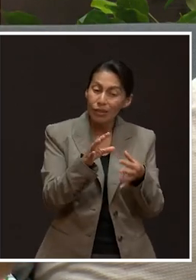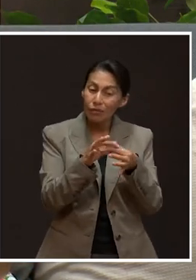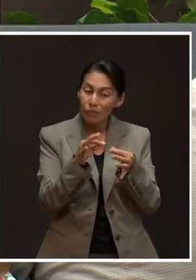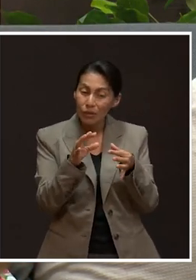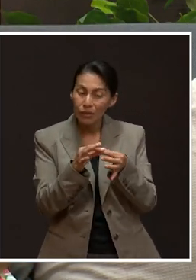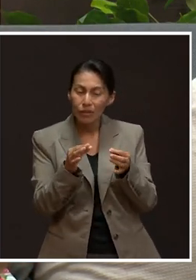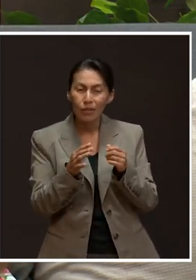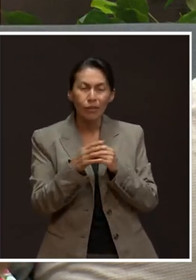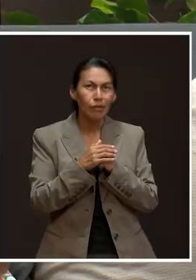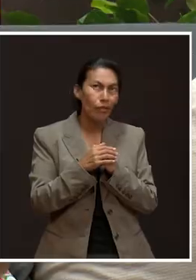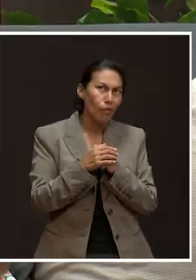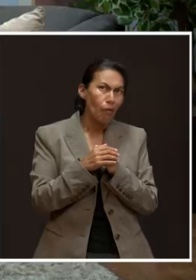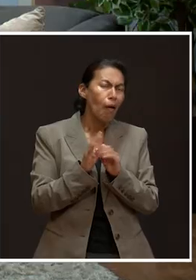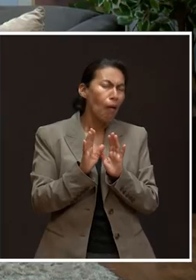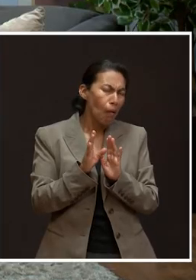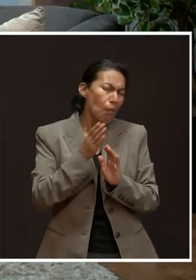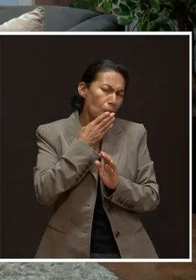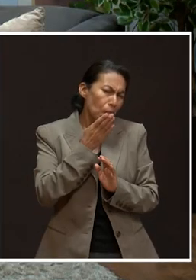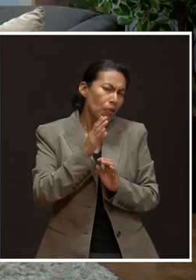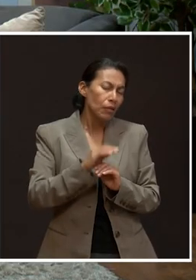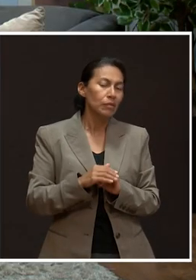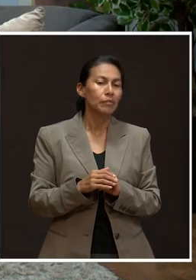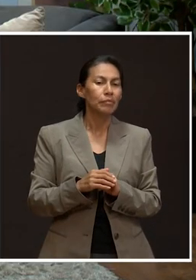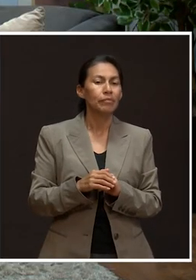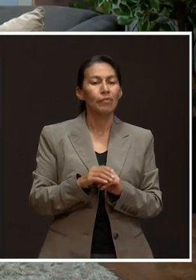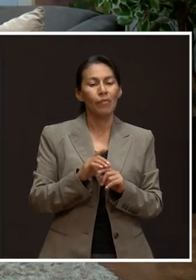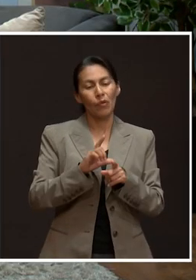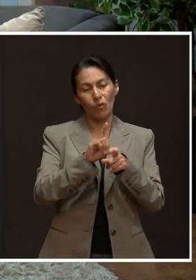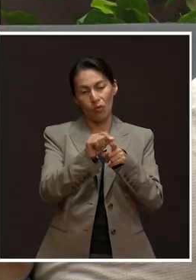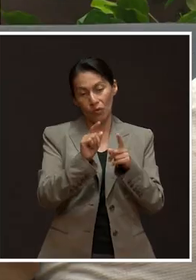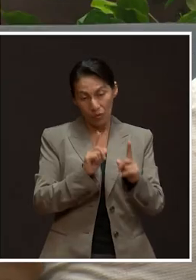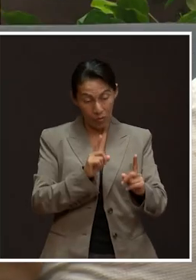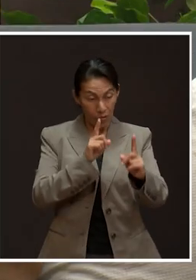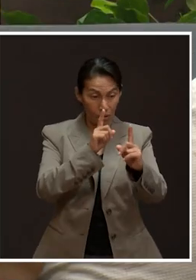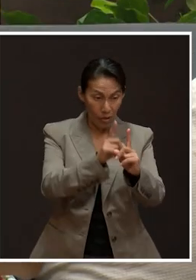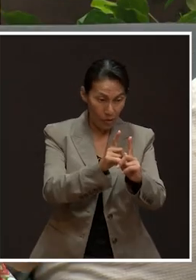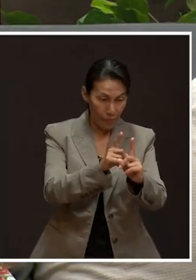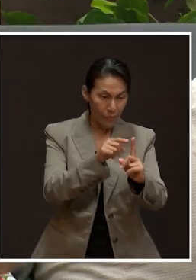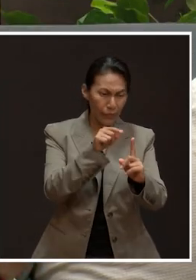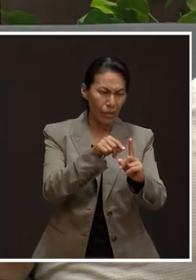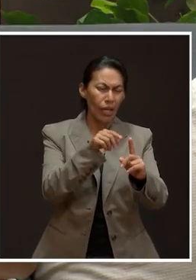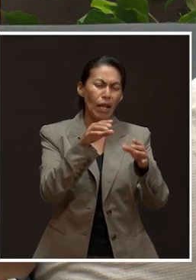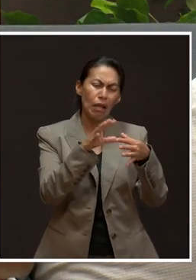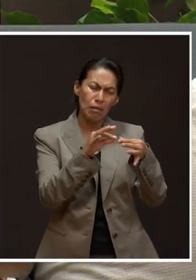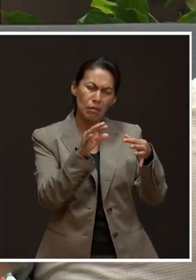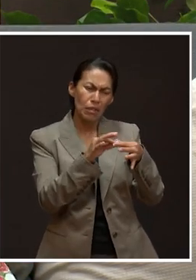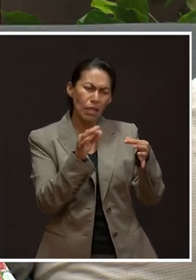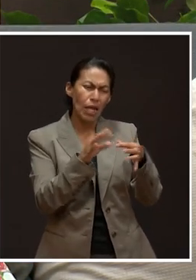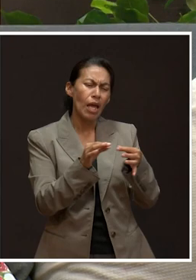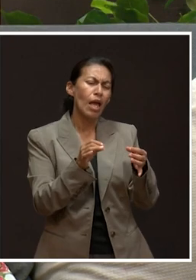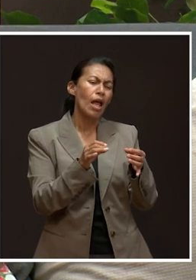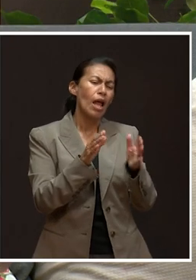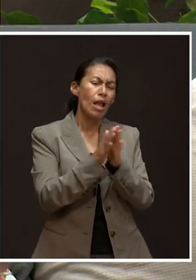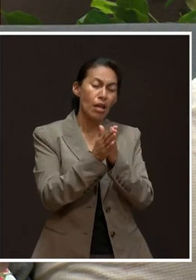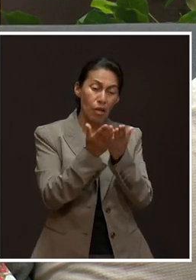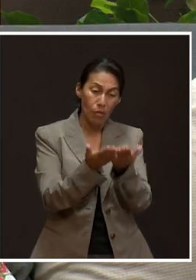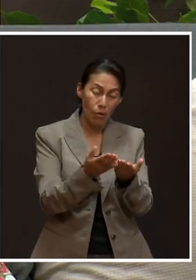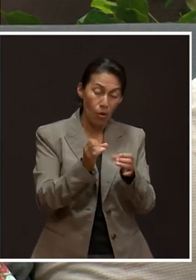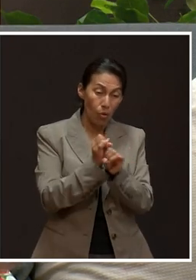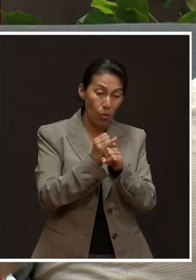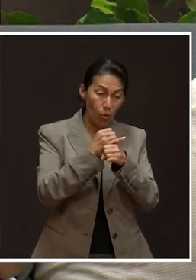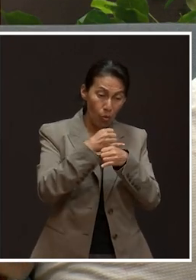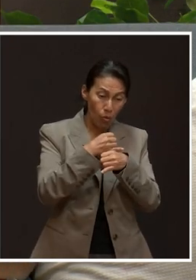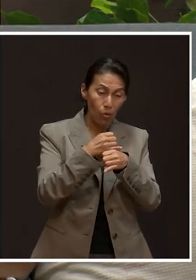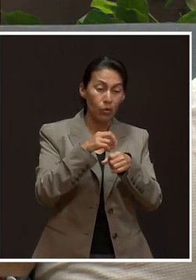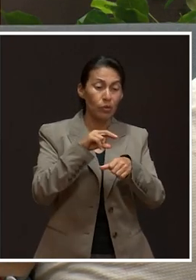dile. Y yo dije, ah, ok, está bien. Y ya fue donde yo le fui diciendo que de los libros, el poder medicinal de los jugos,